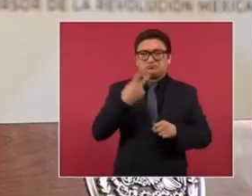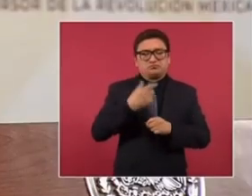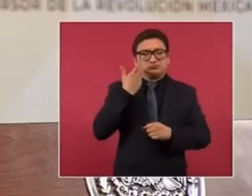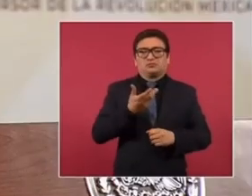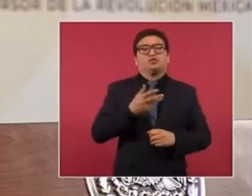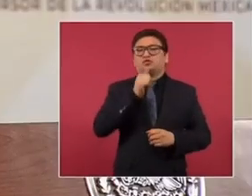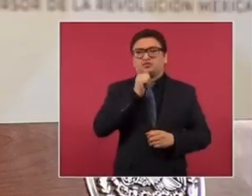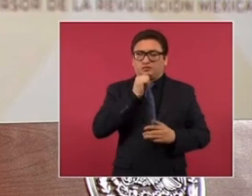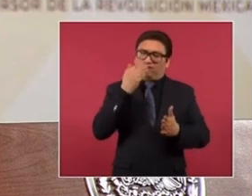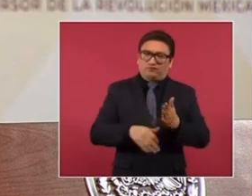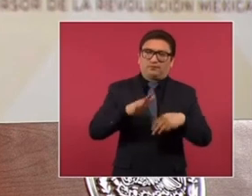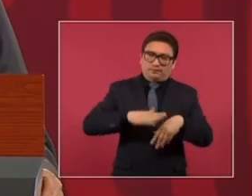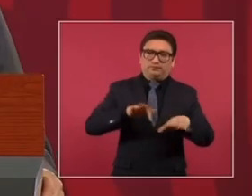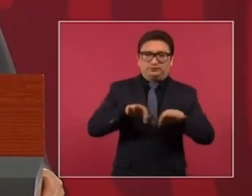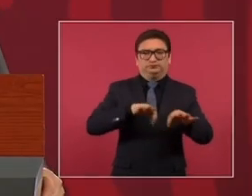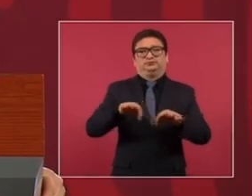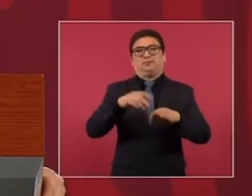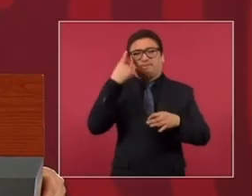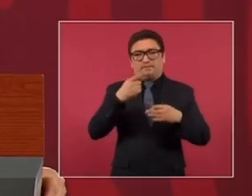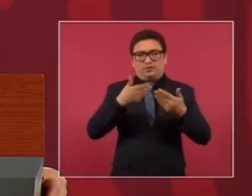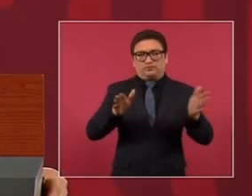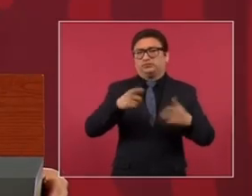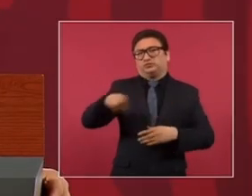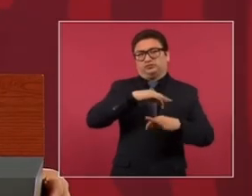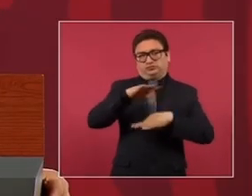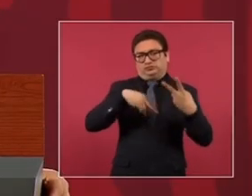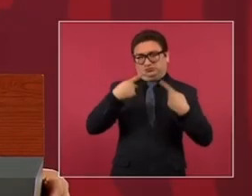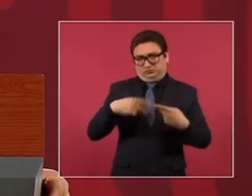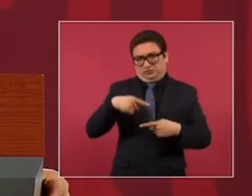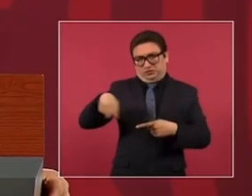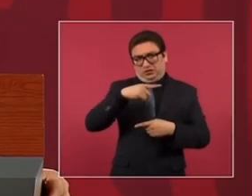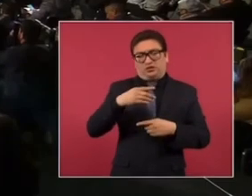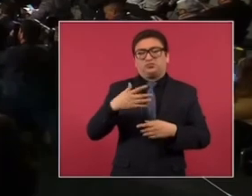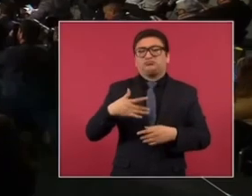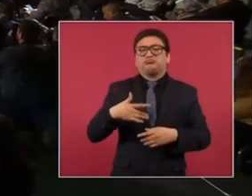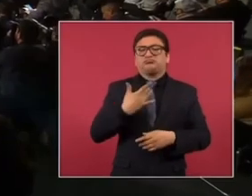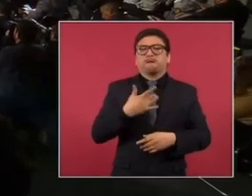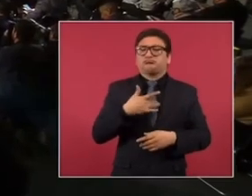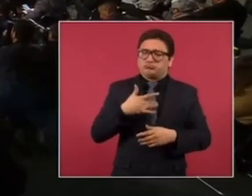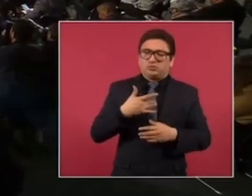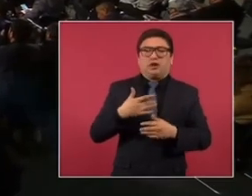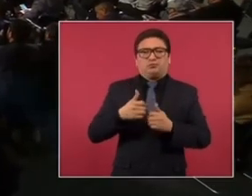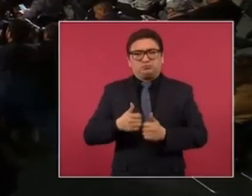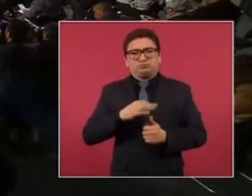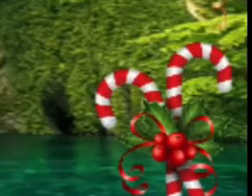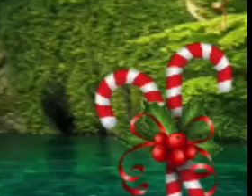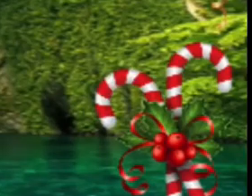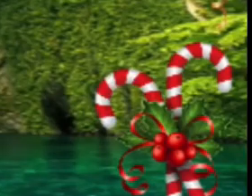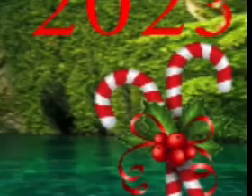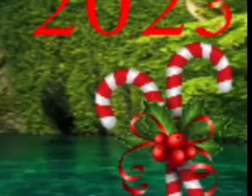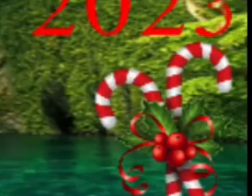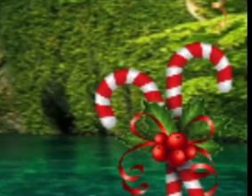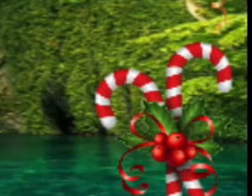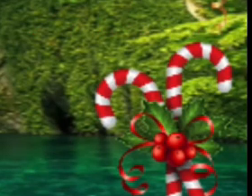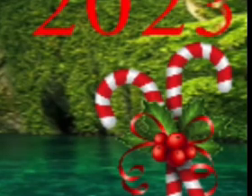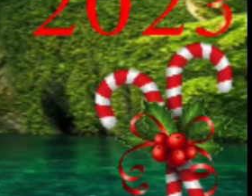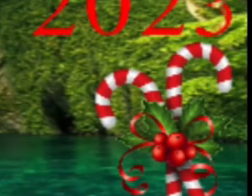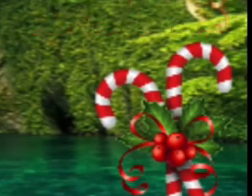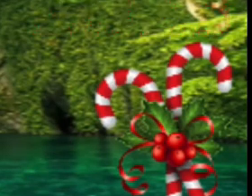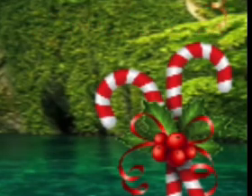trabajo para dar opciones a la gente y que no se vea obligada a emigrar.